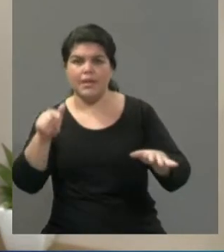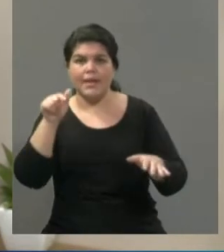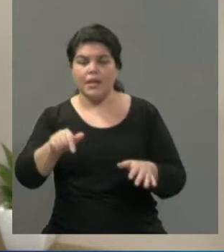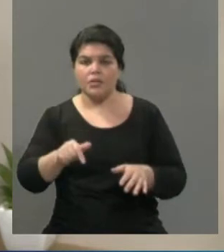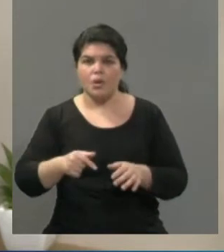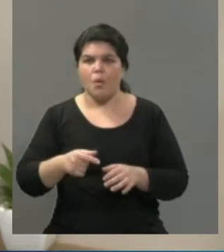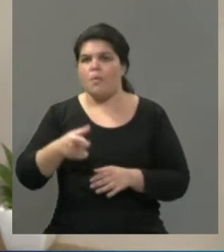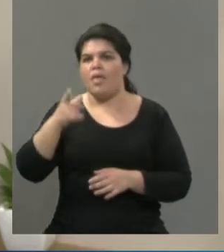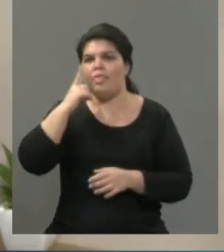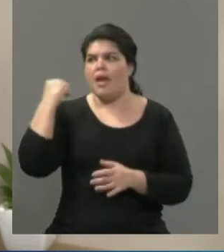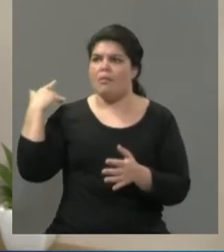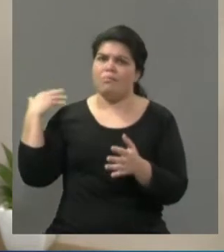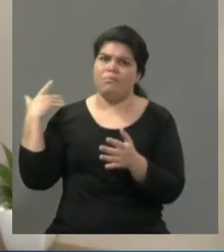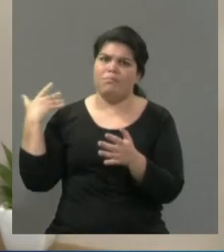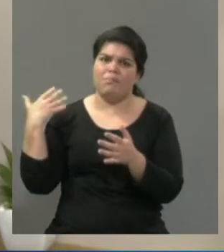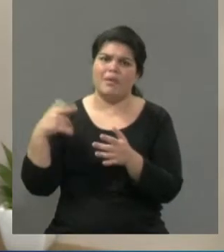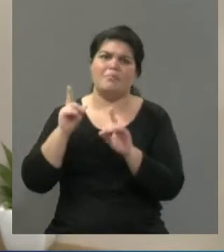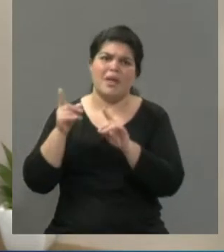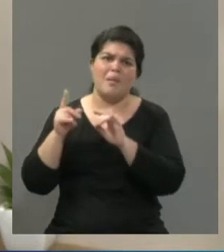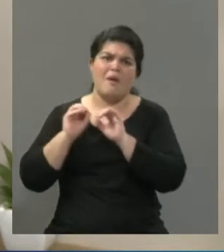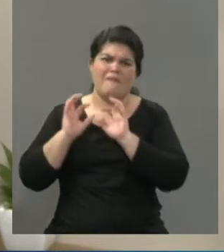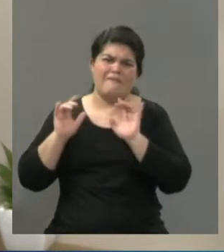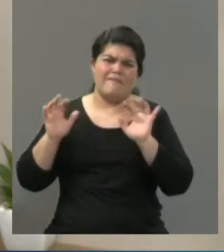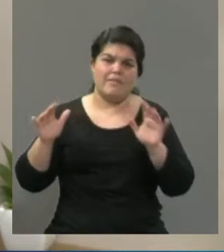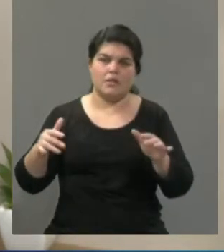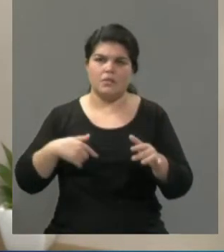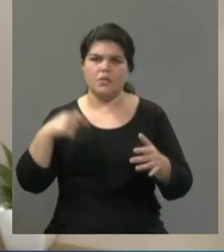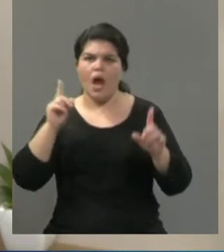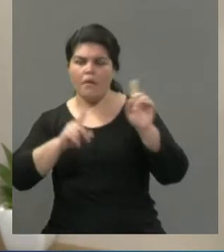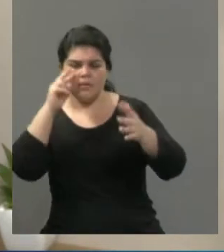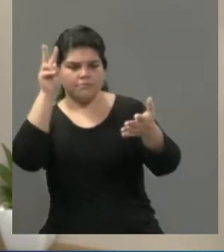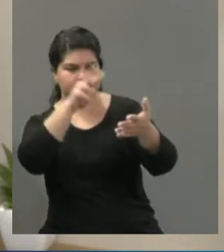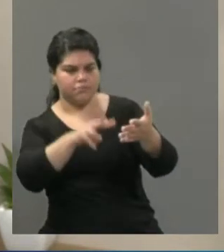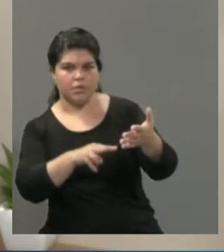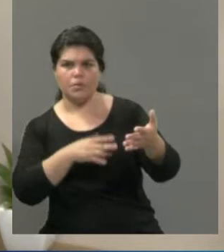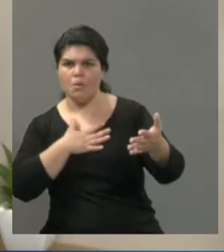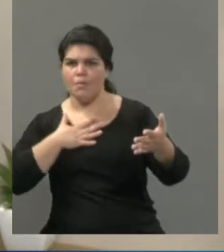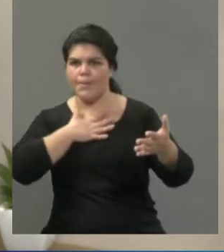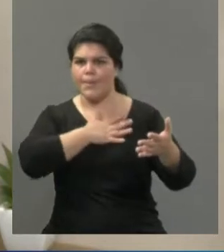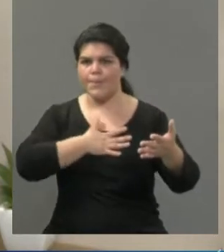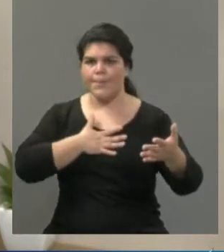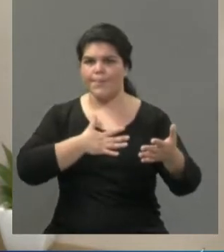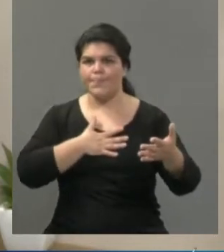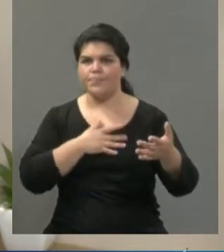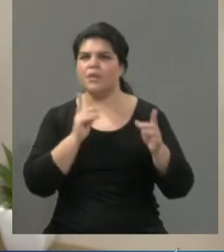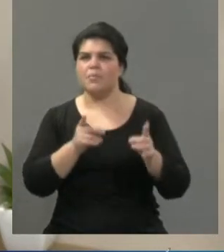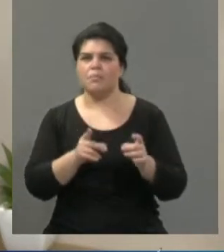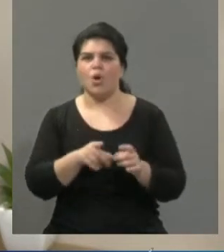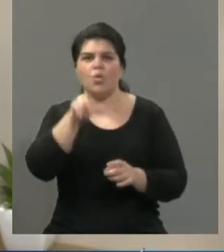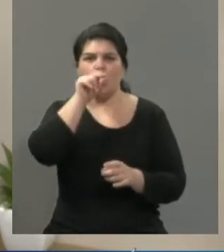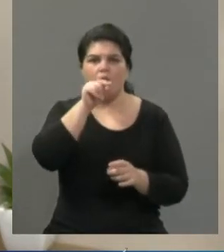durante varios días y a uno le costaba creer lo que estaba leyendo. Y sobre todo que se replique, que se retuitee en el